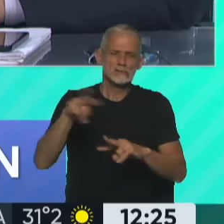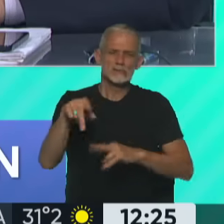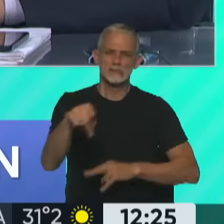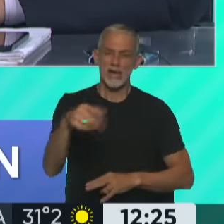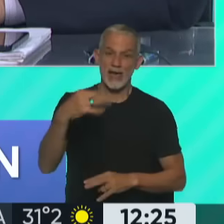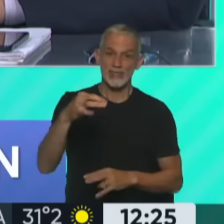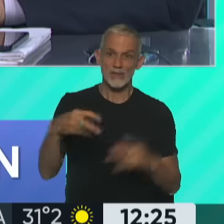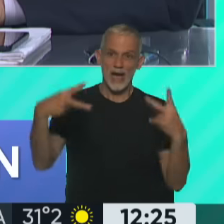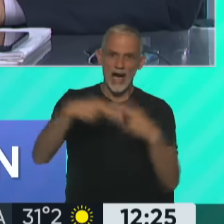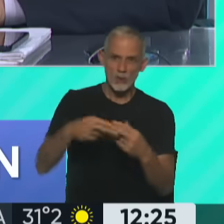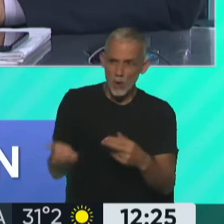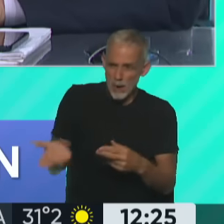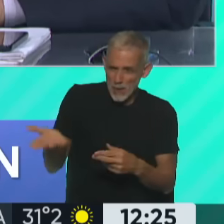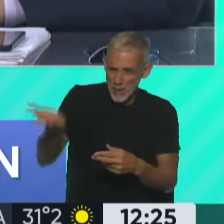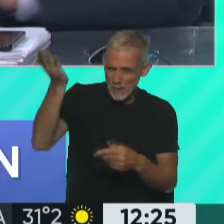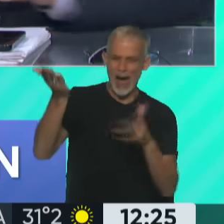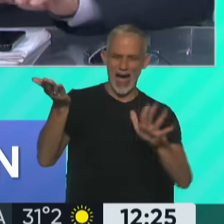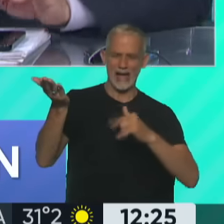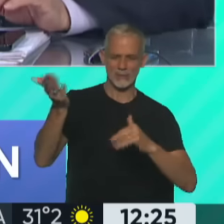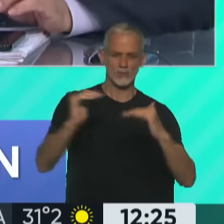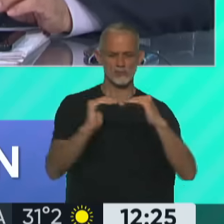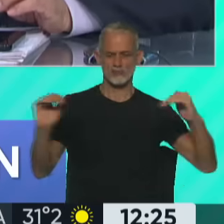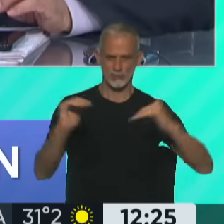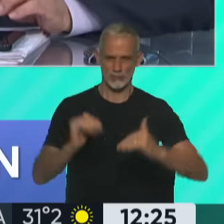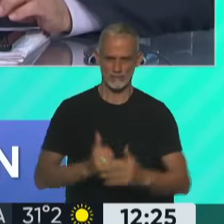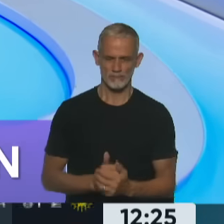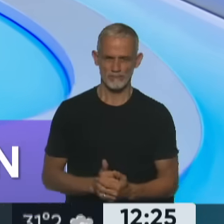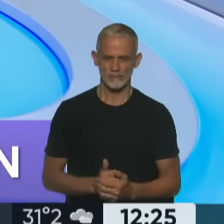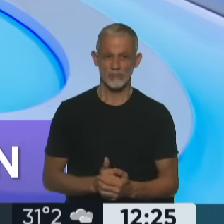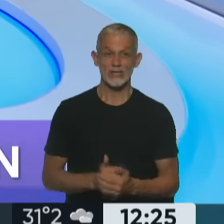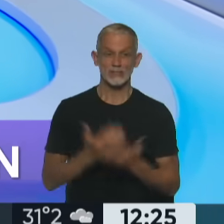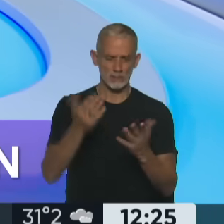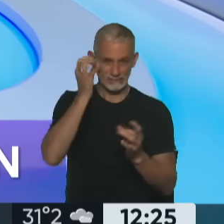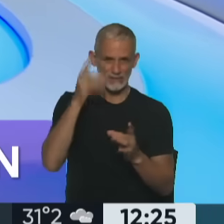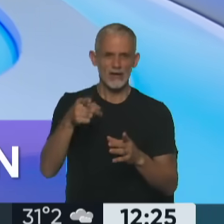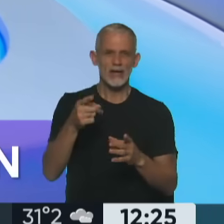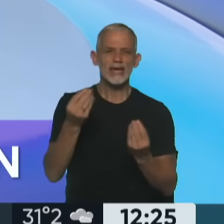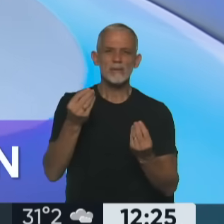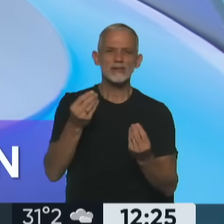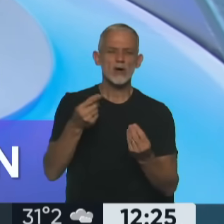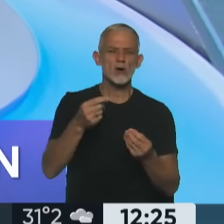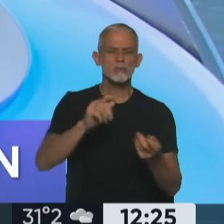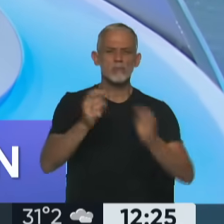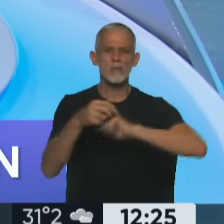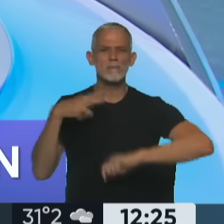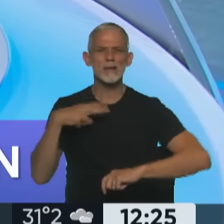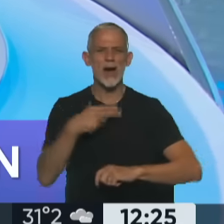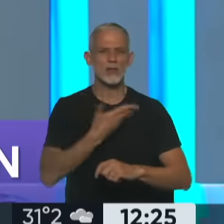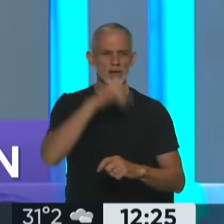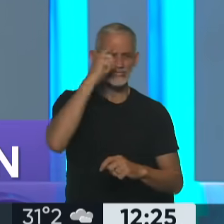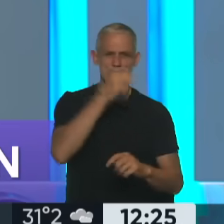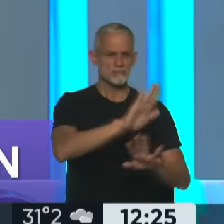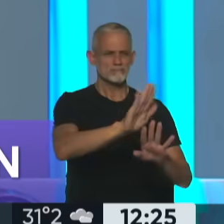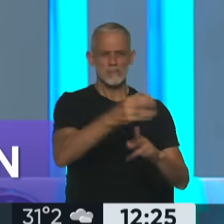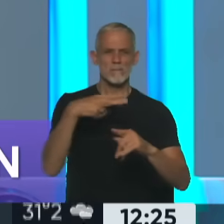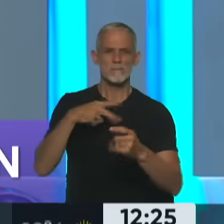de ajuste para poder iniciar un proceso de estabilización. Ahora, ¿qué Recién- pasa, sí. perdón, qué No. pasa con las privatizaciones? Porque, bueno,